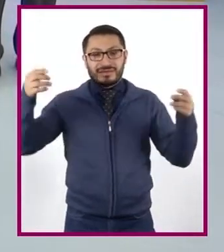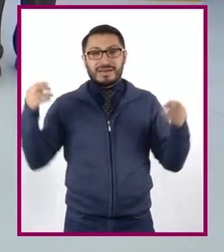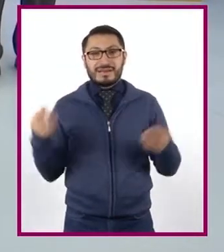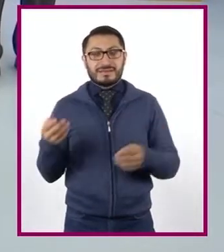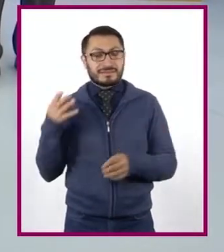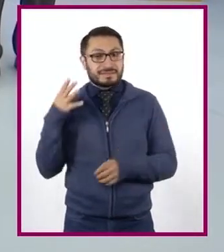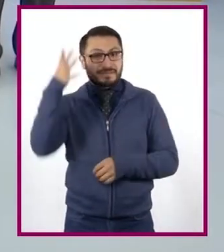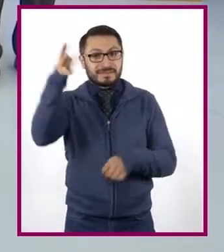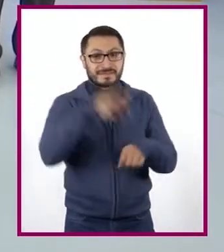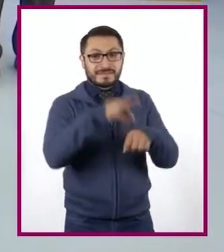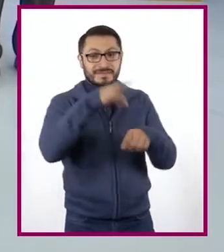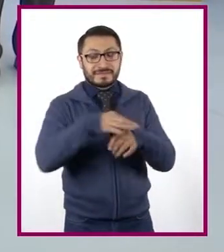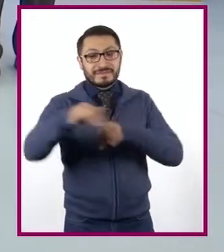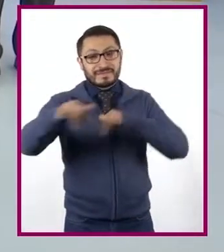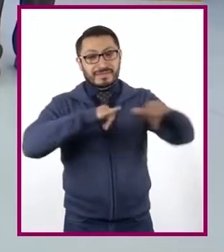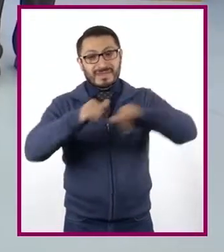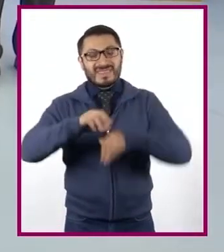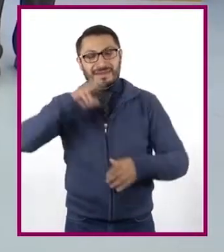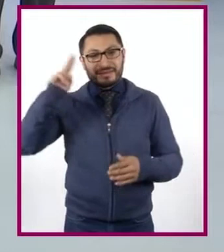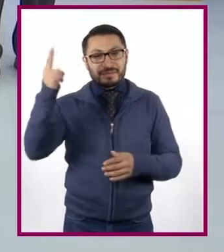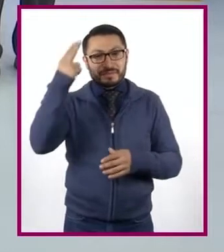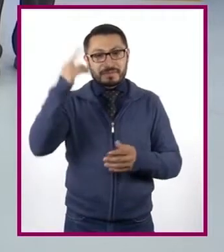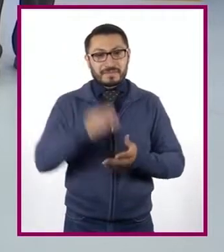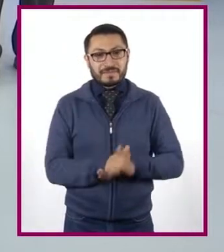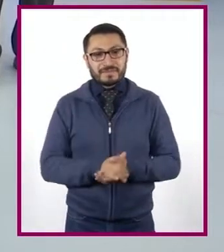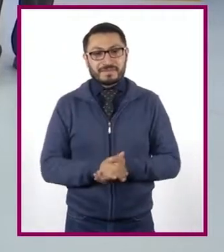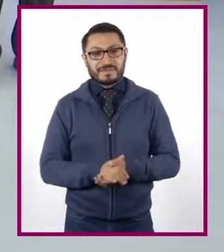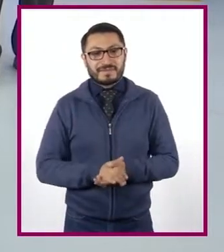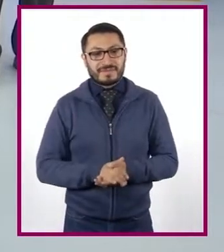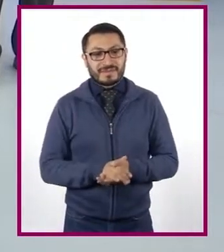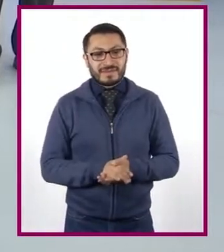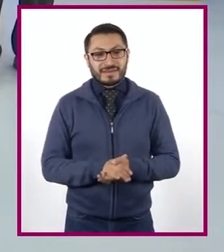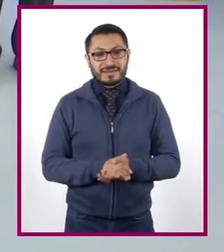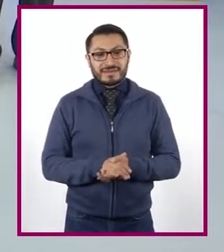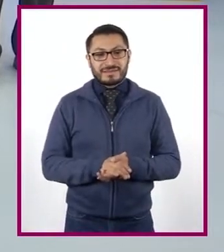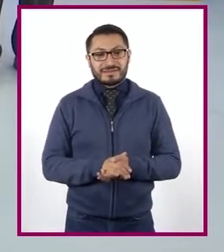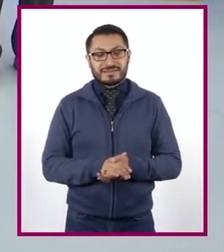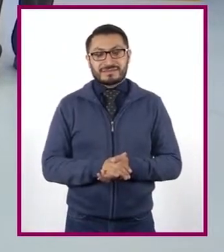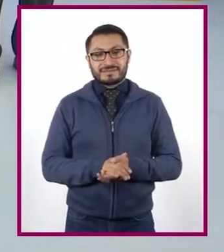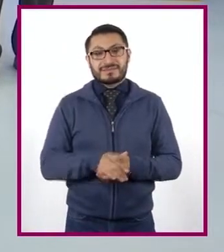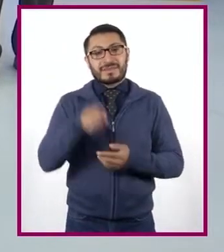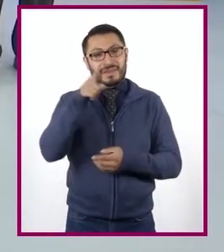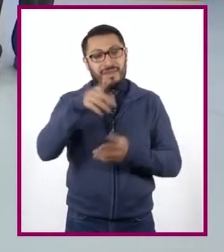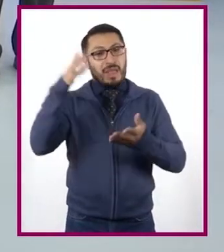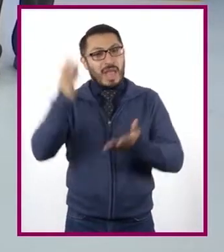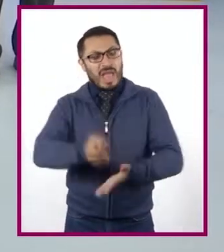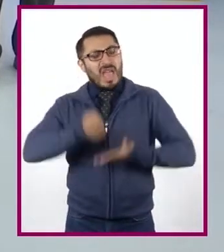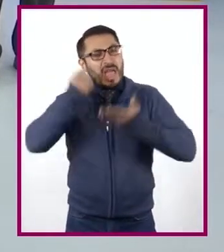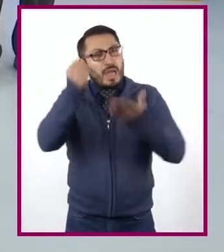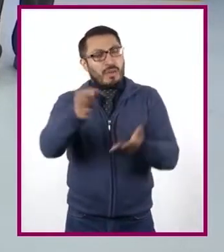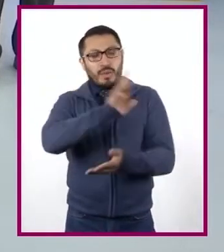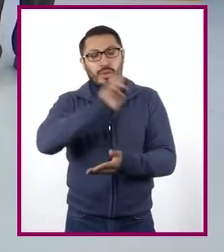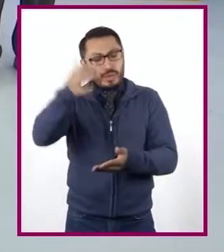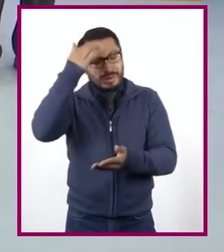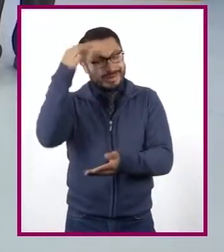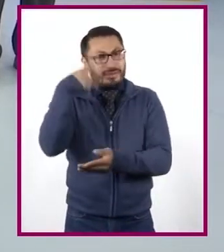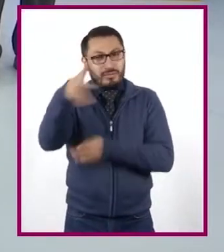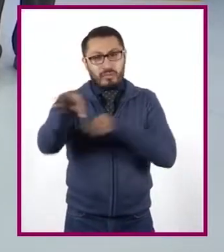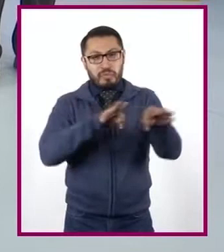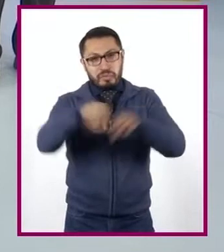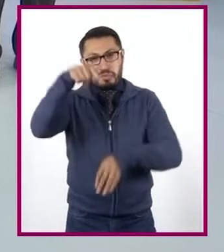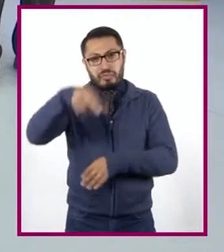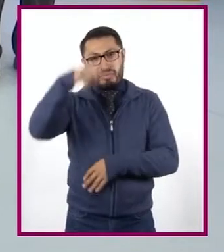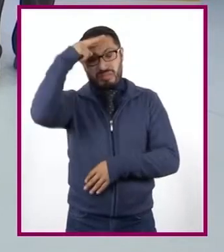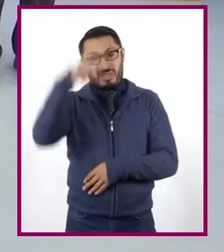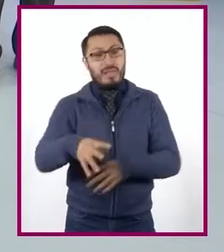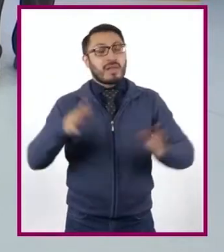en Geografía por parte de la Universidad Nacional Autónoma de México. Ha recibido importantes reconocimientos por su trabajo académico en México